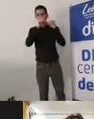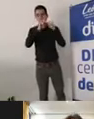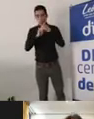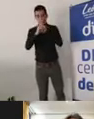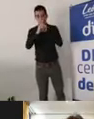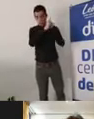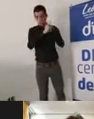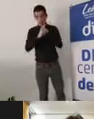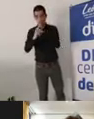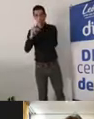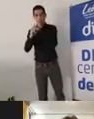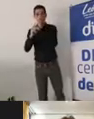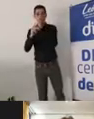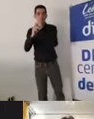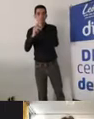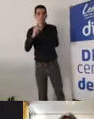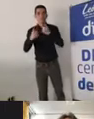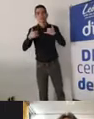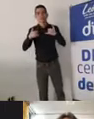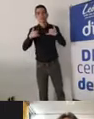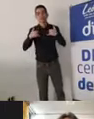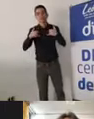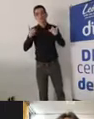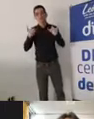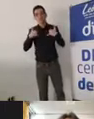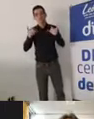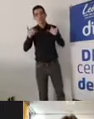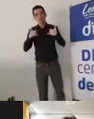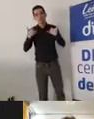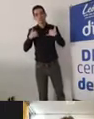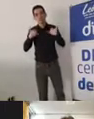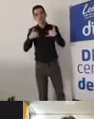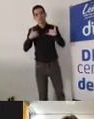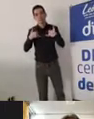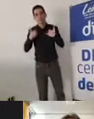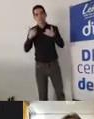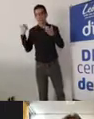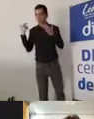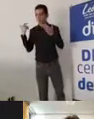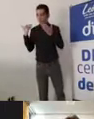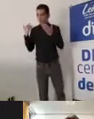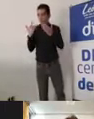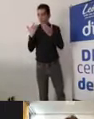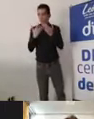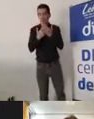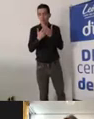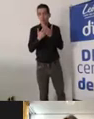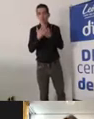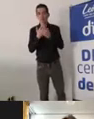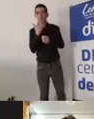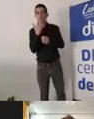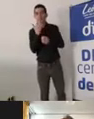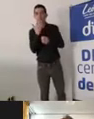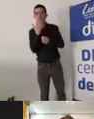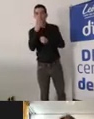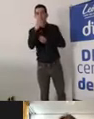general, los jóvenes llevan aproximadamente 50 años, las últimas 5 décadas, cambiando las dinámicas del poder a